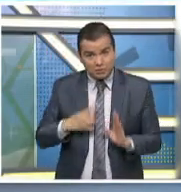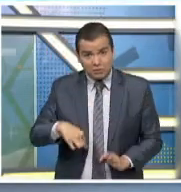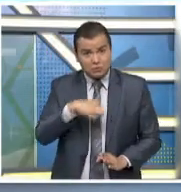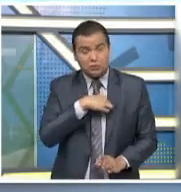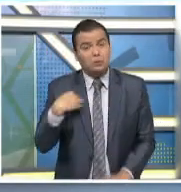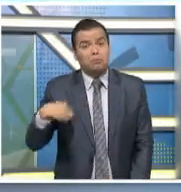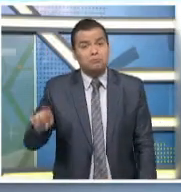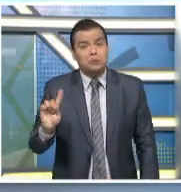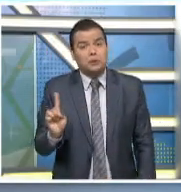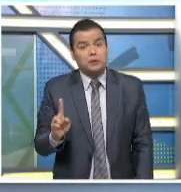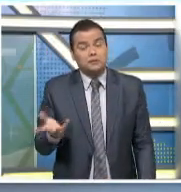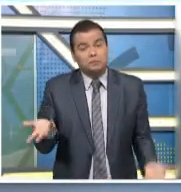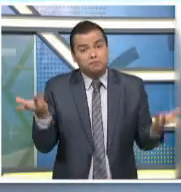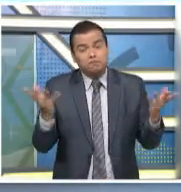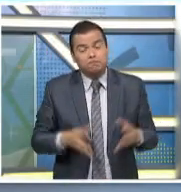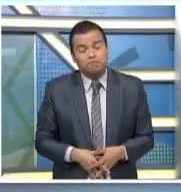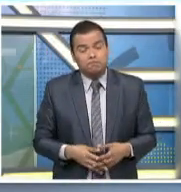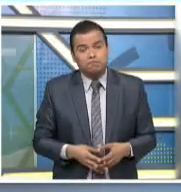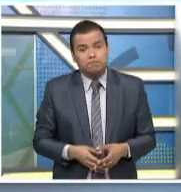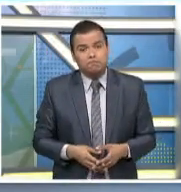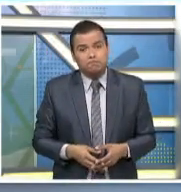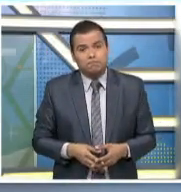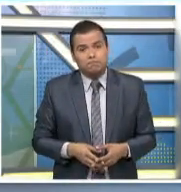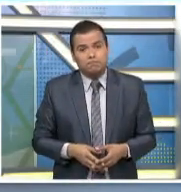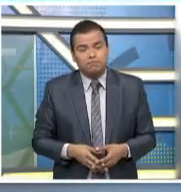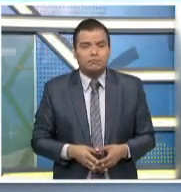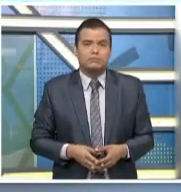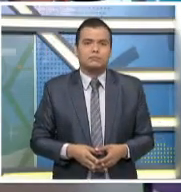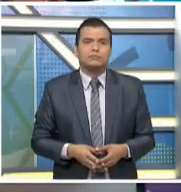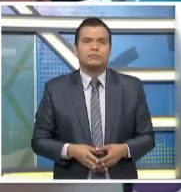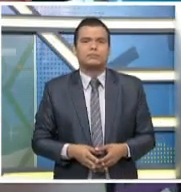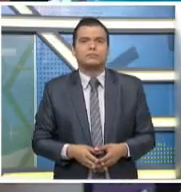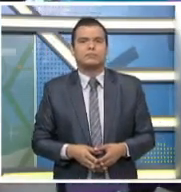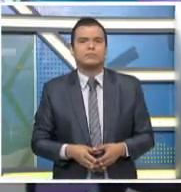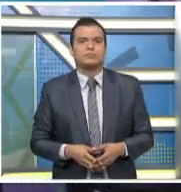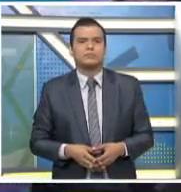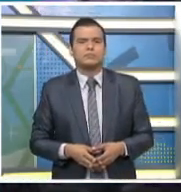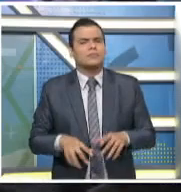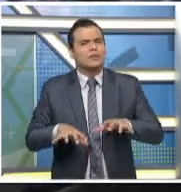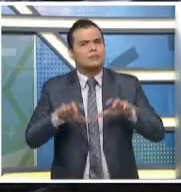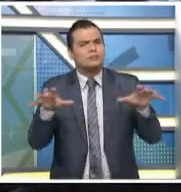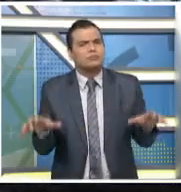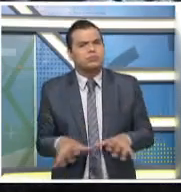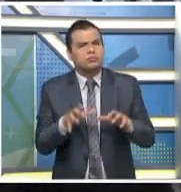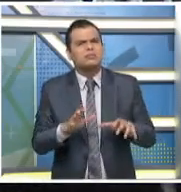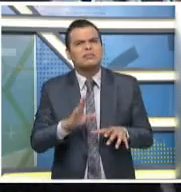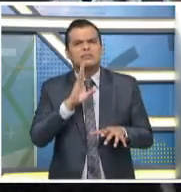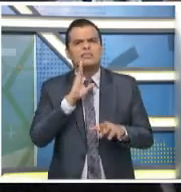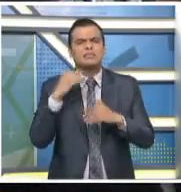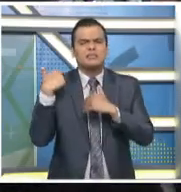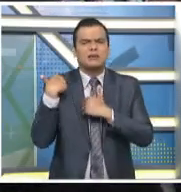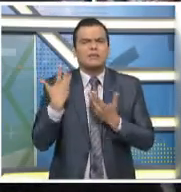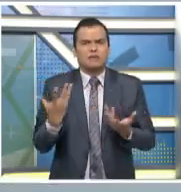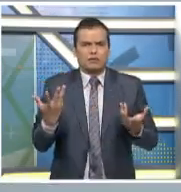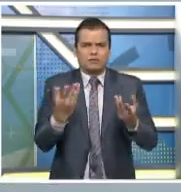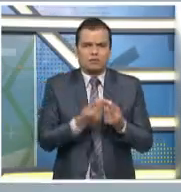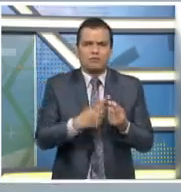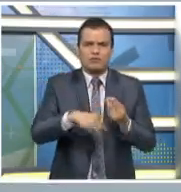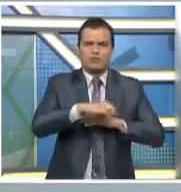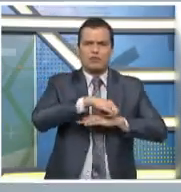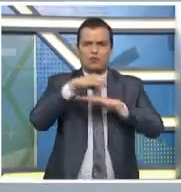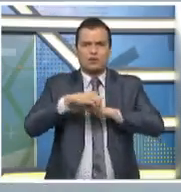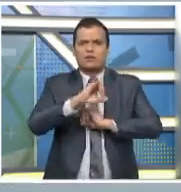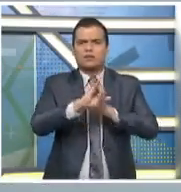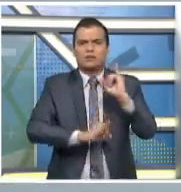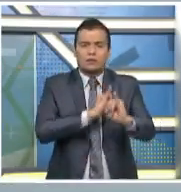de los aspirantes por los más pequeños de la ciudad. El evento fue convocado por organizaciones nacionales e internacionales